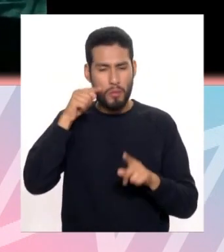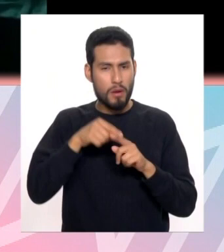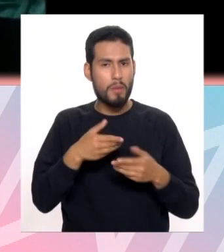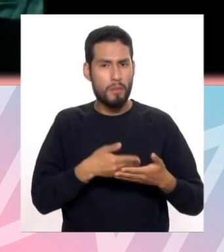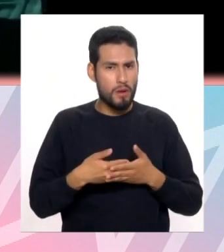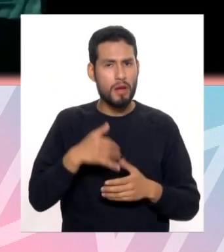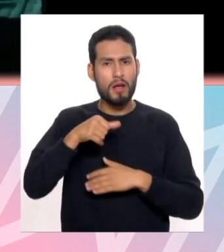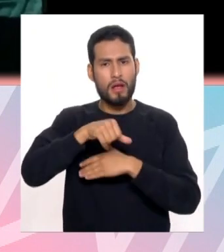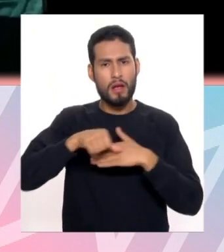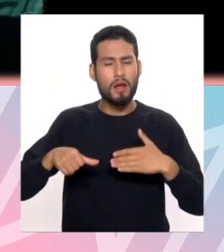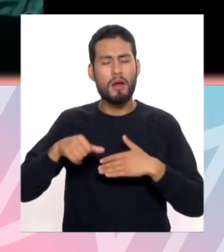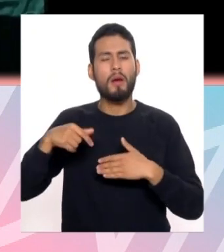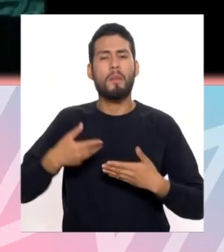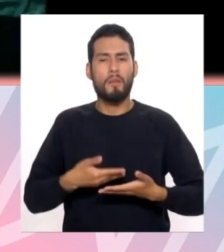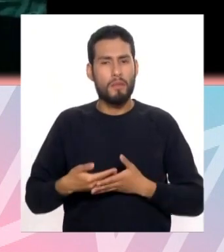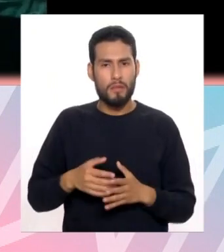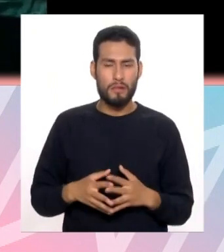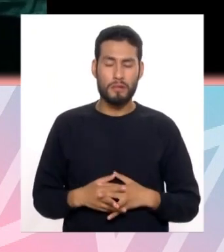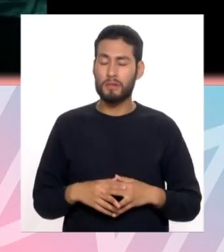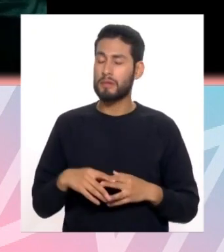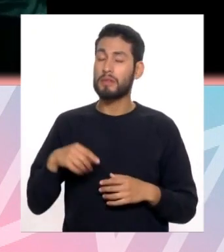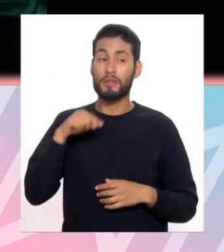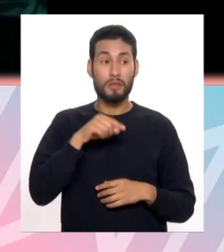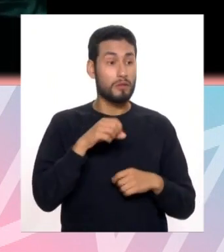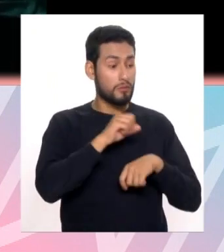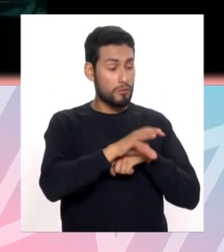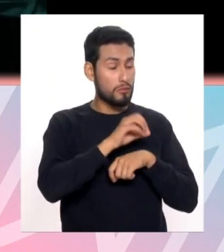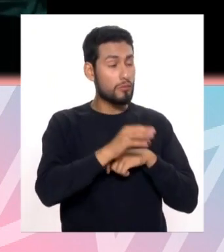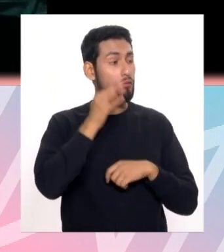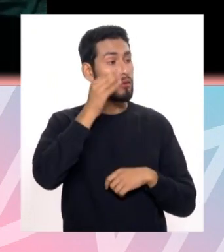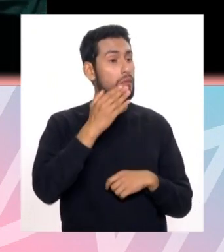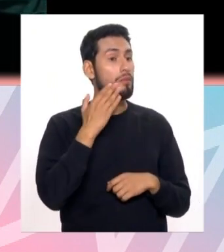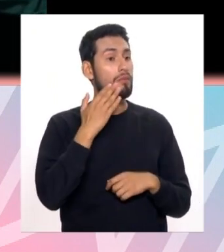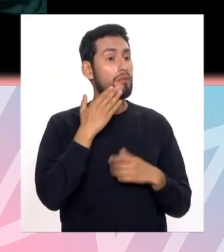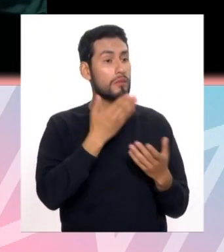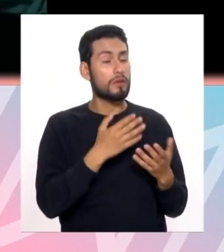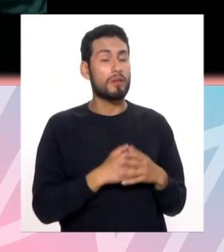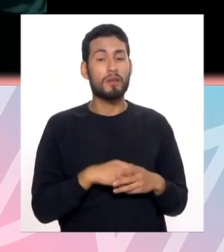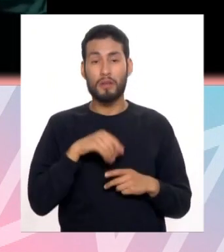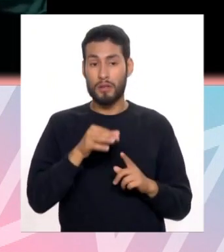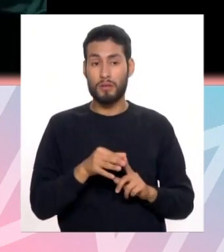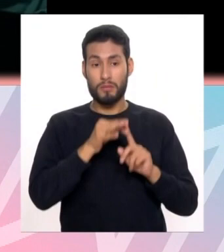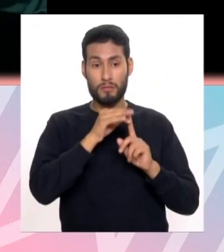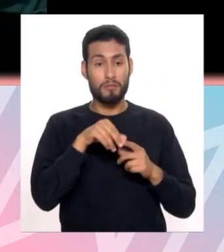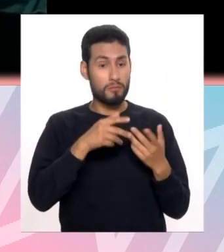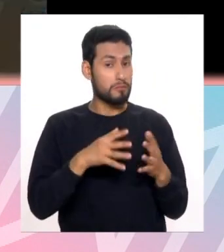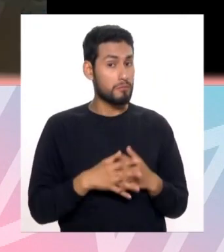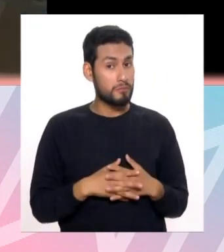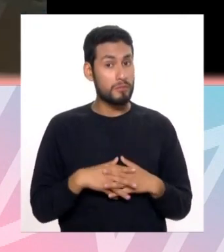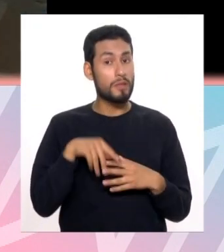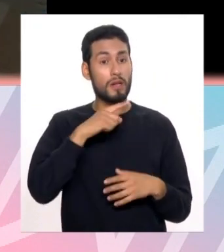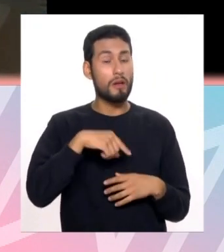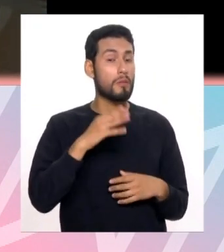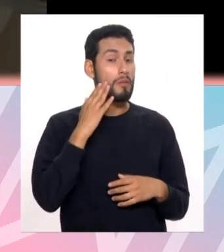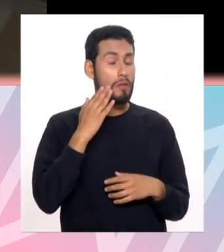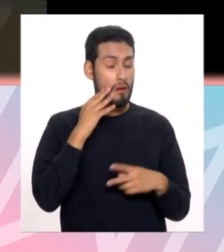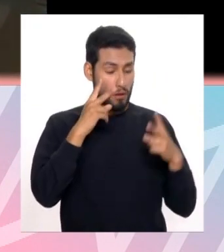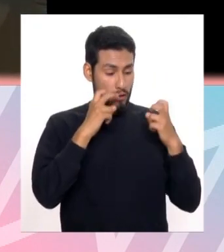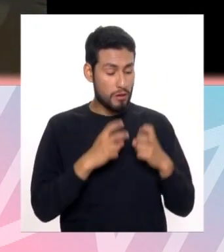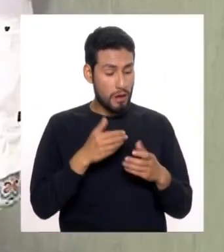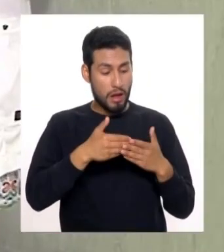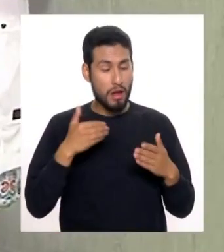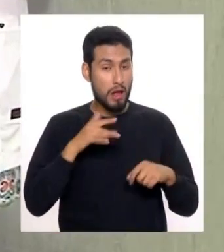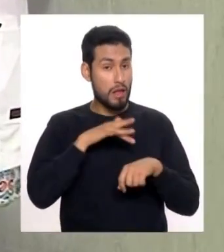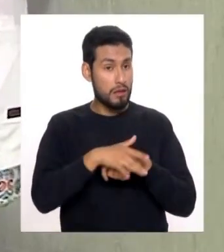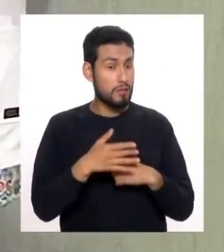y cirugía pediátrica. Bien, cerramos. Recomendaciones para las futuras madres, que especialmente que se realicen estos chequeos preventivos